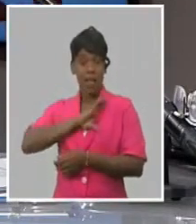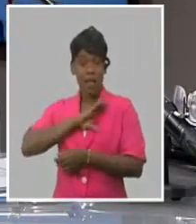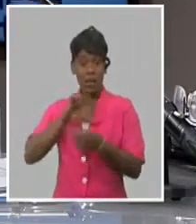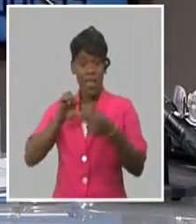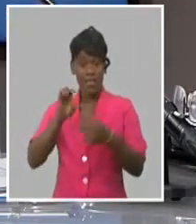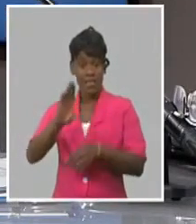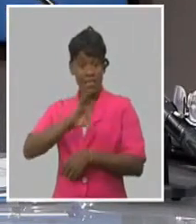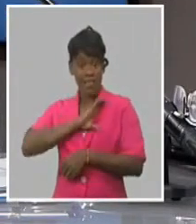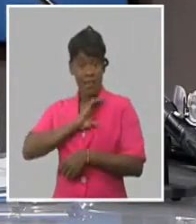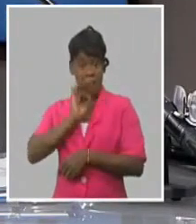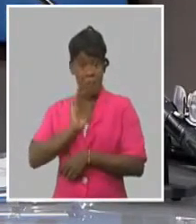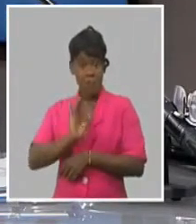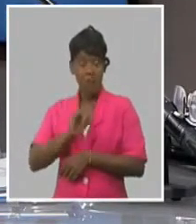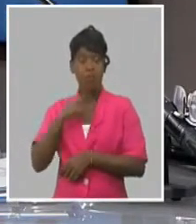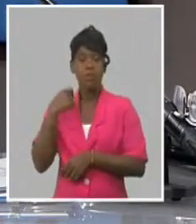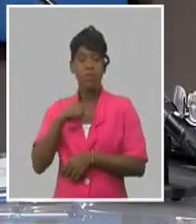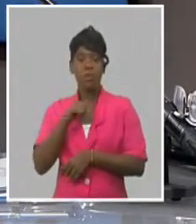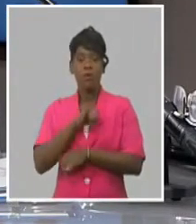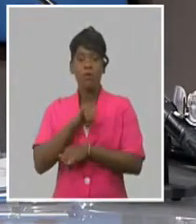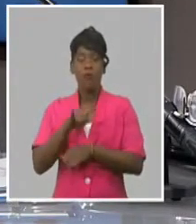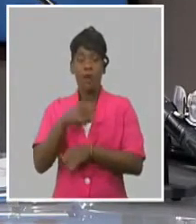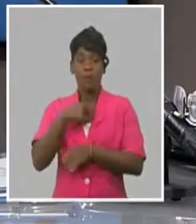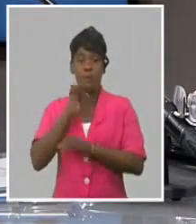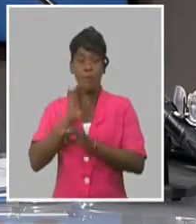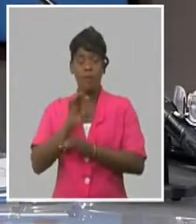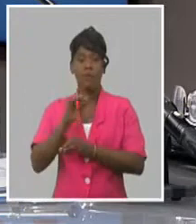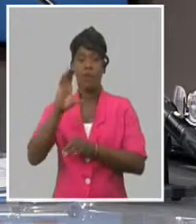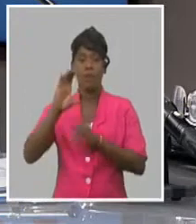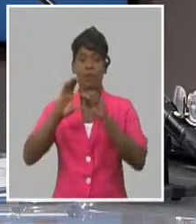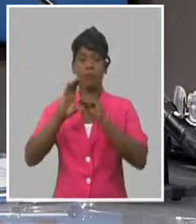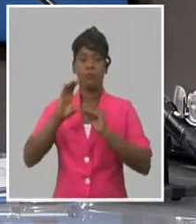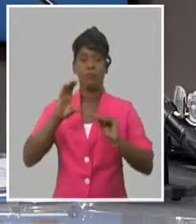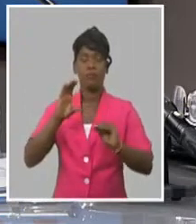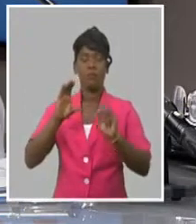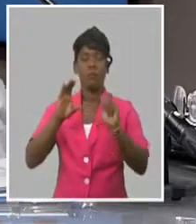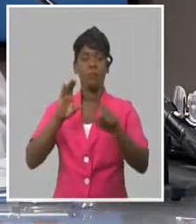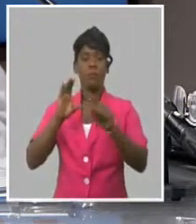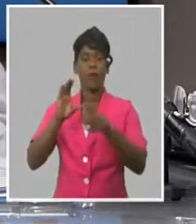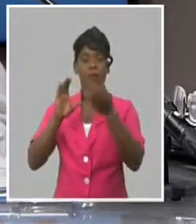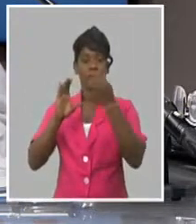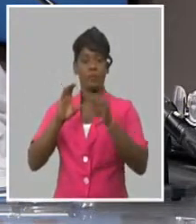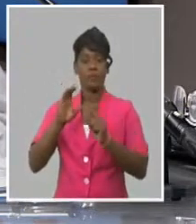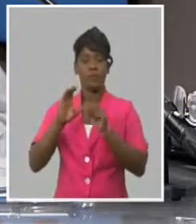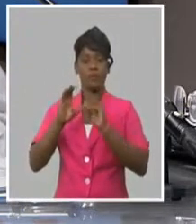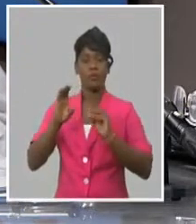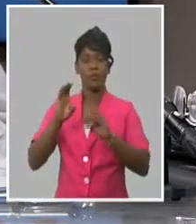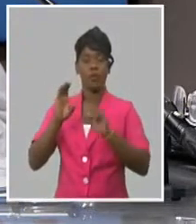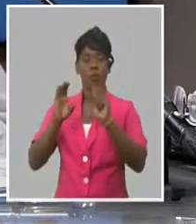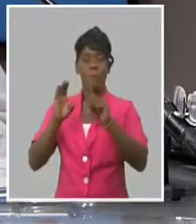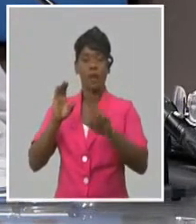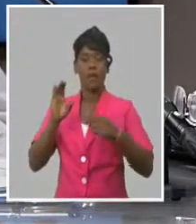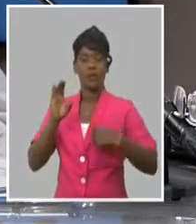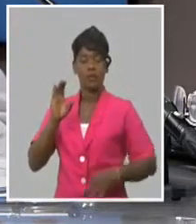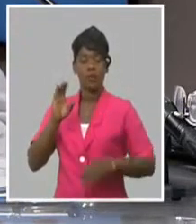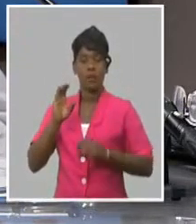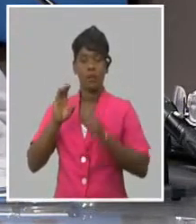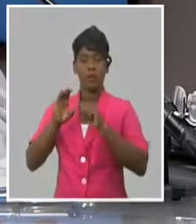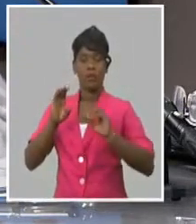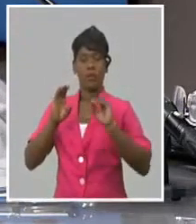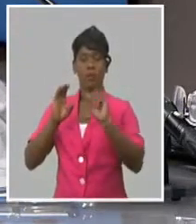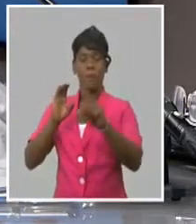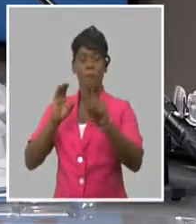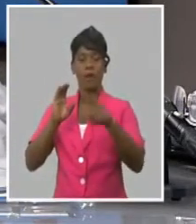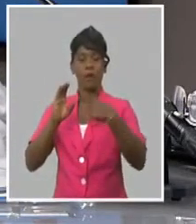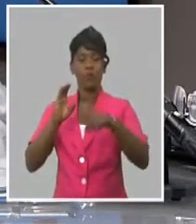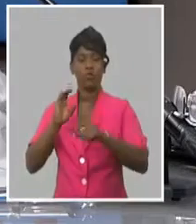el consumo del obrero y la familia. Por tanto, si nosotros hacemos coincidir el salario mínimo con la canasta,